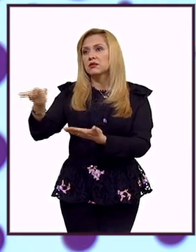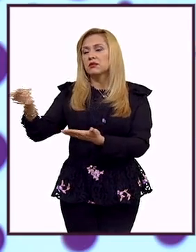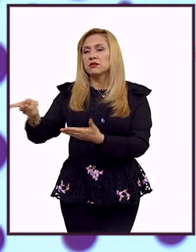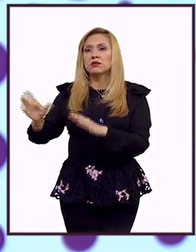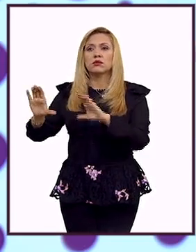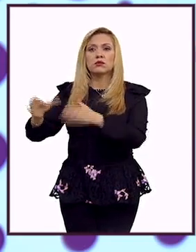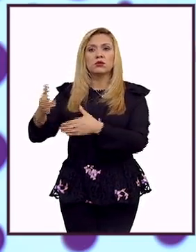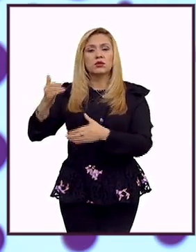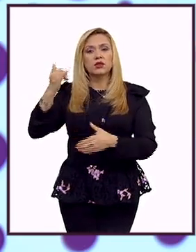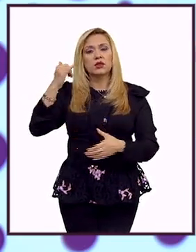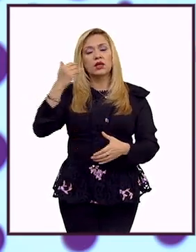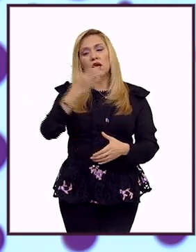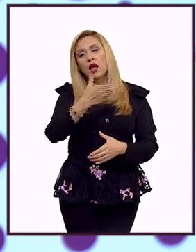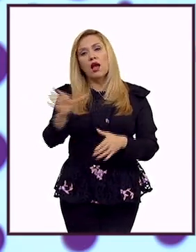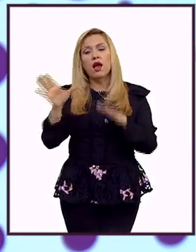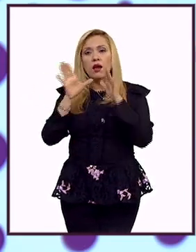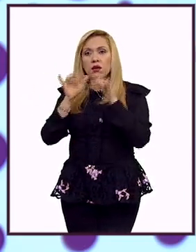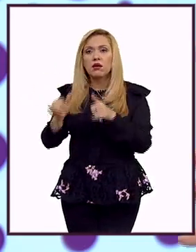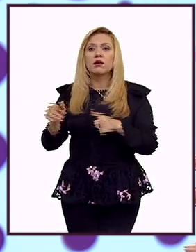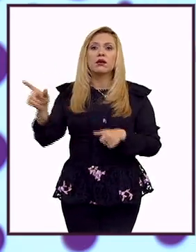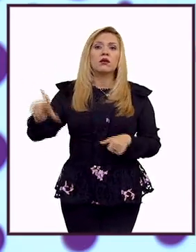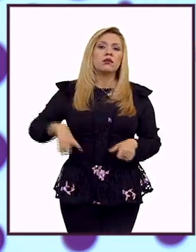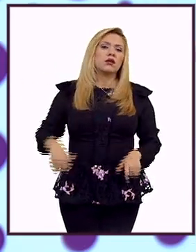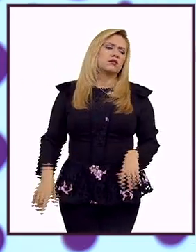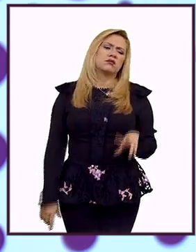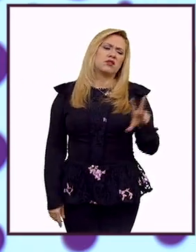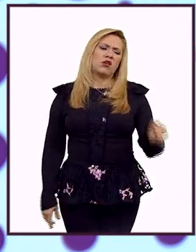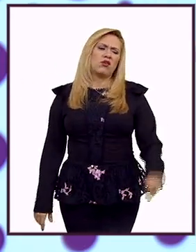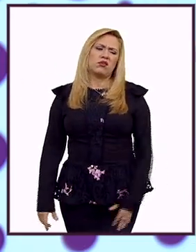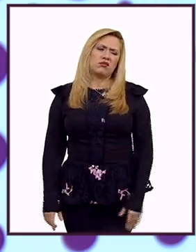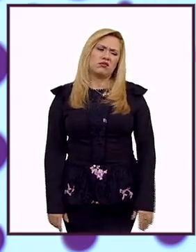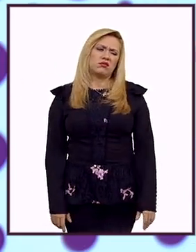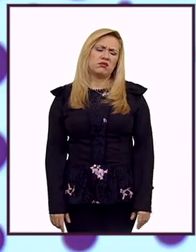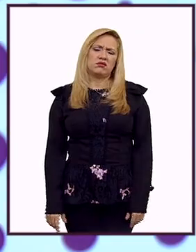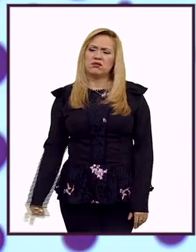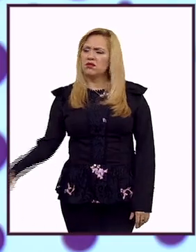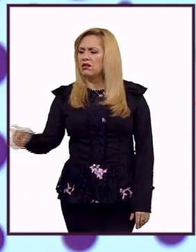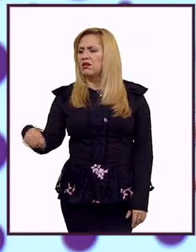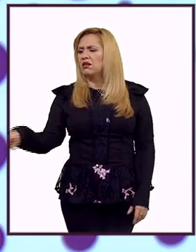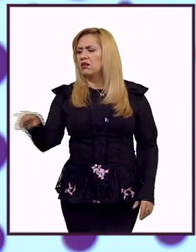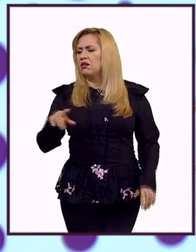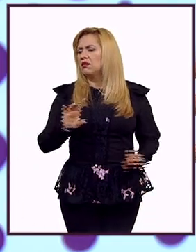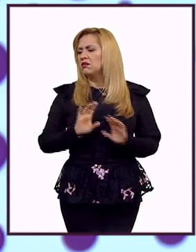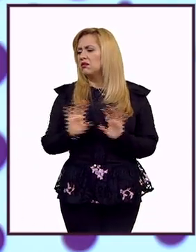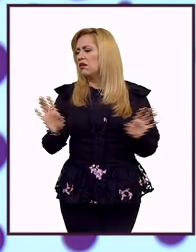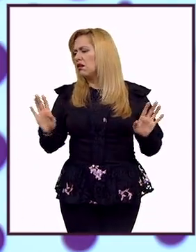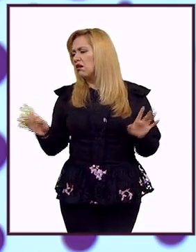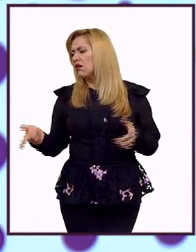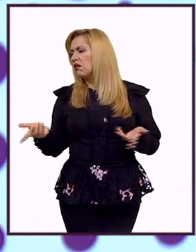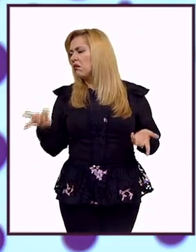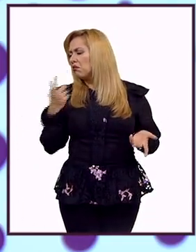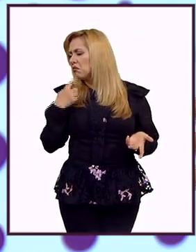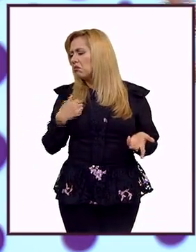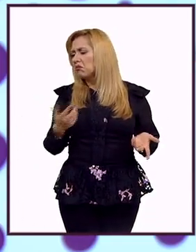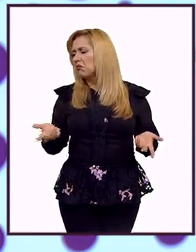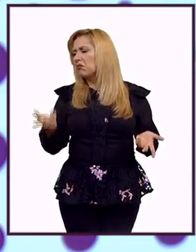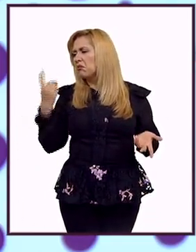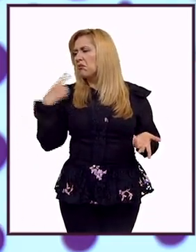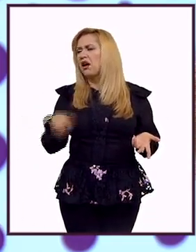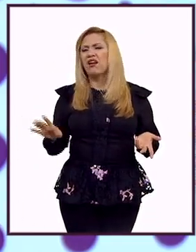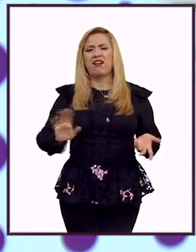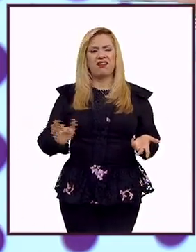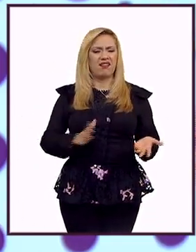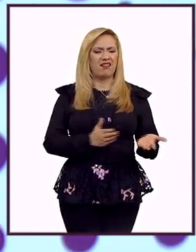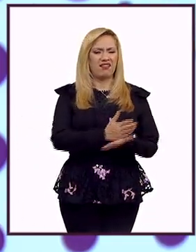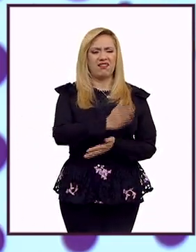comunidad campesina, muchas veces la respuesta del Estado es no, porque no es una comunidad étnica, luego entonces ahí no hay por qué entrar, digamos, a hacer